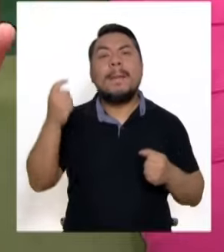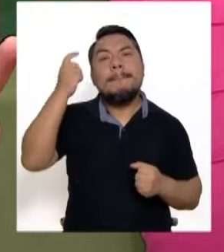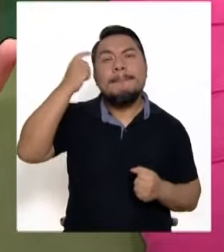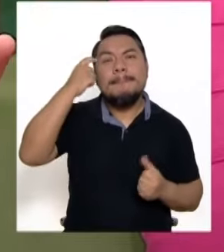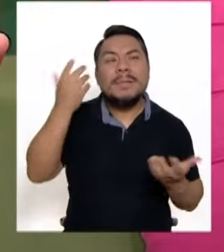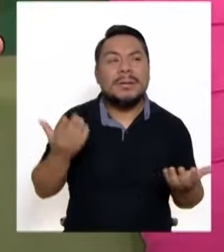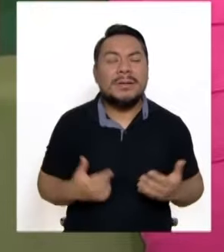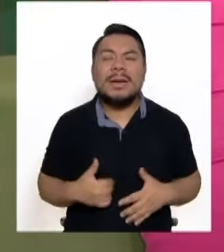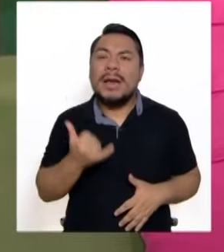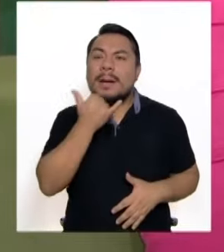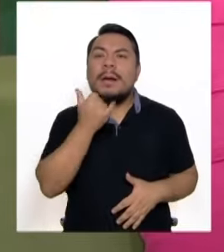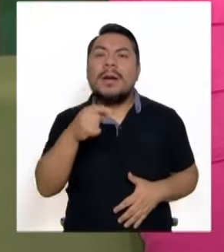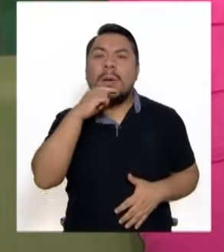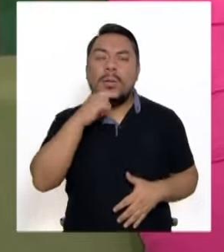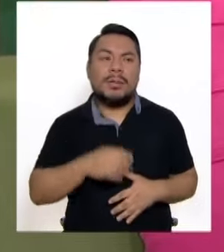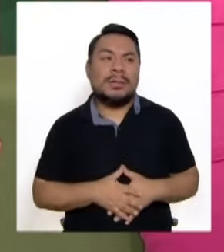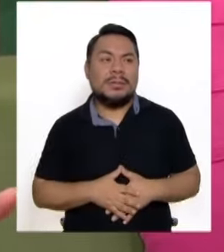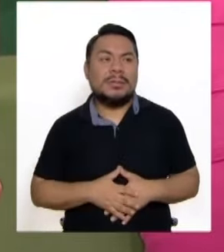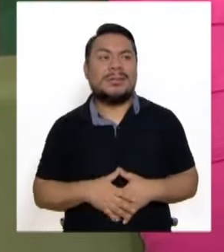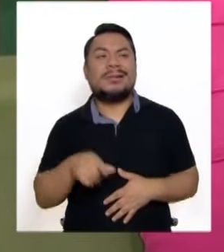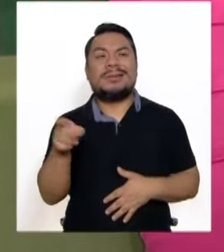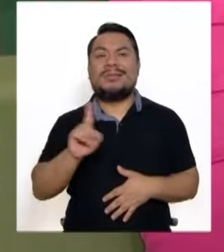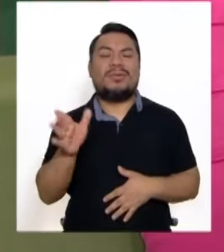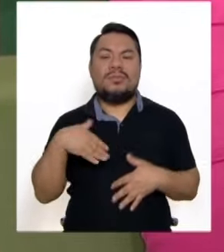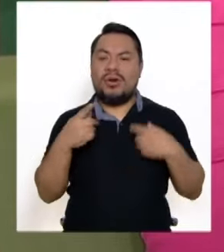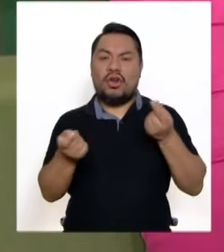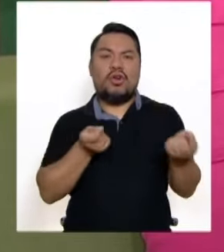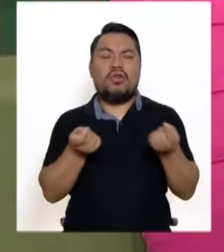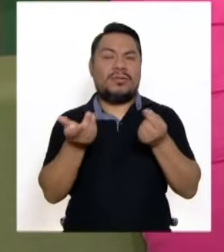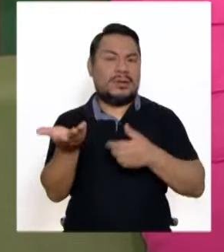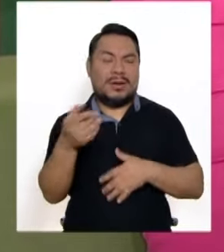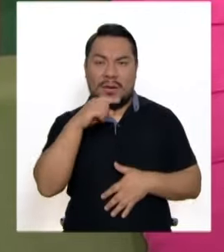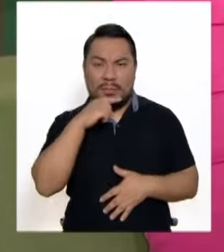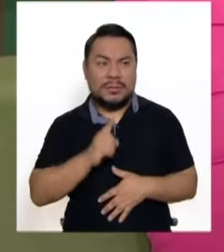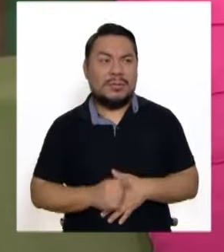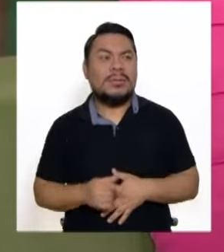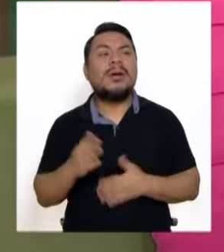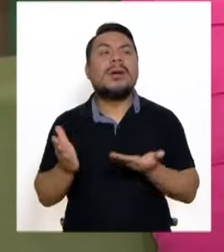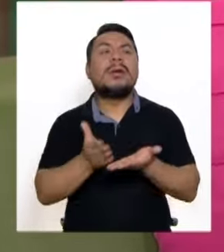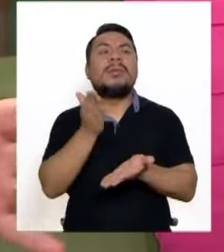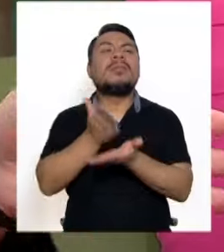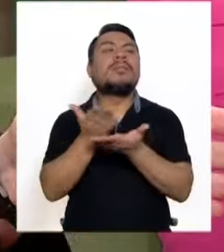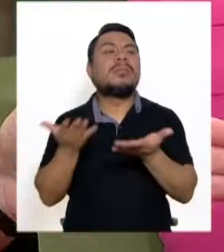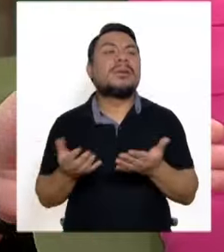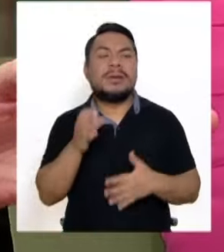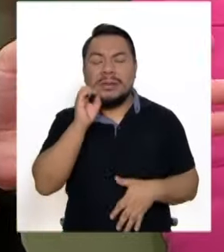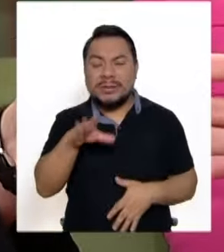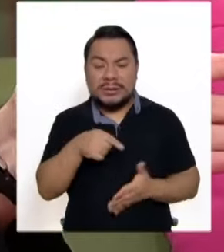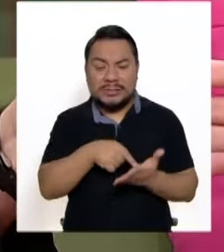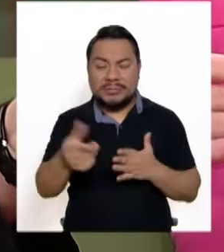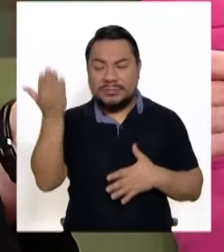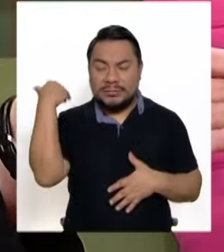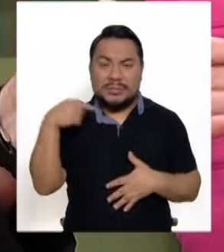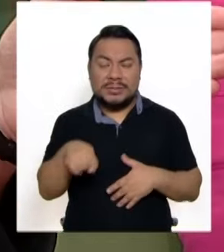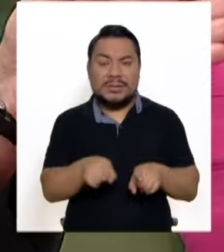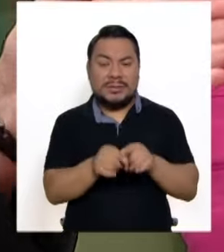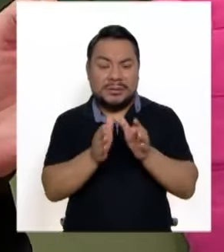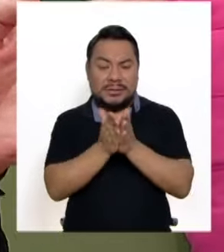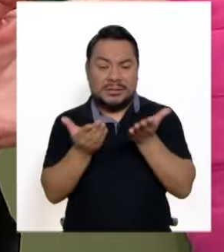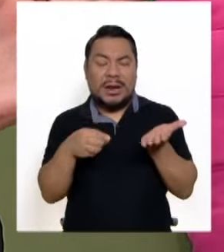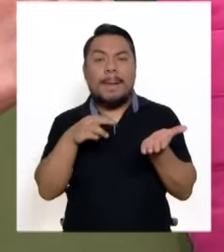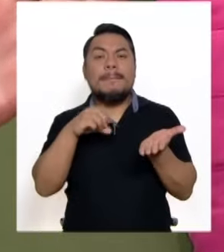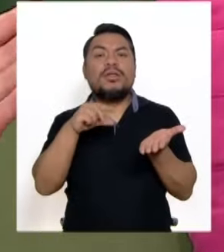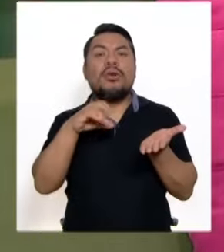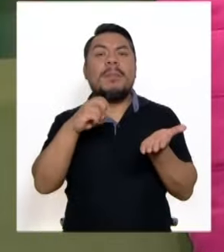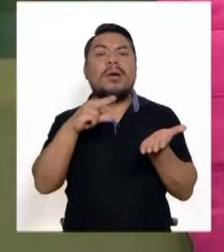qué pasa con la mujer, claro, ella no se puede controlar. O sea, el problema está, como decía la semana pasada en la revista Menopause de la North